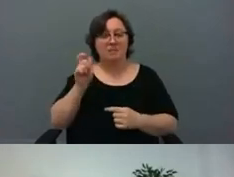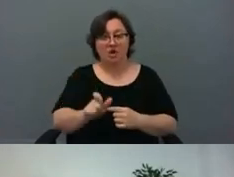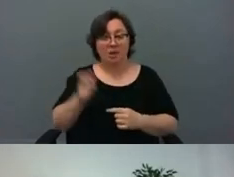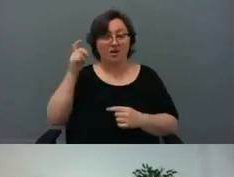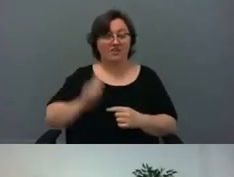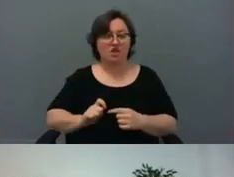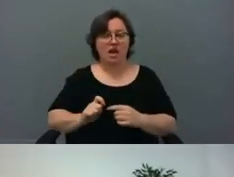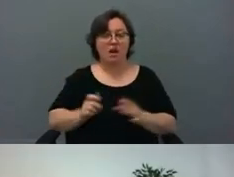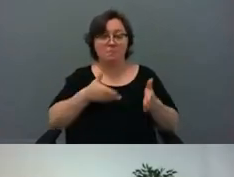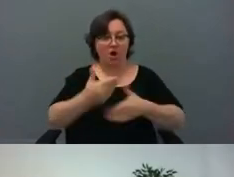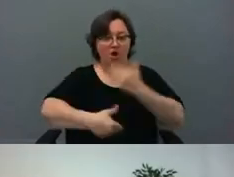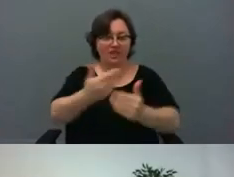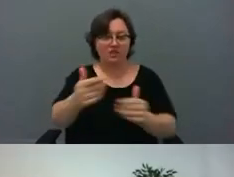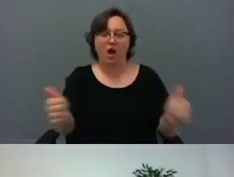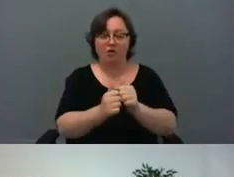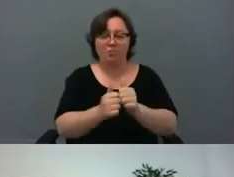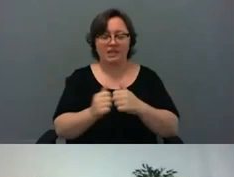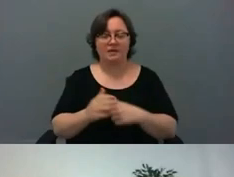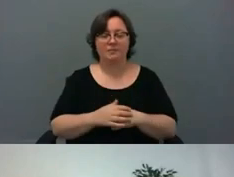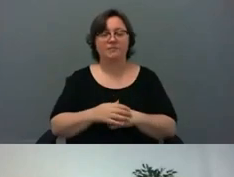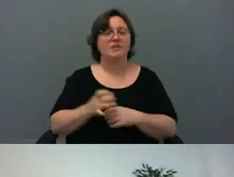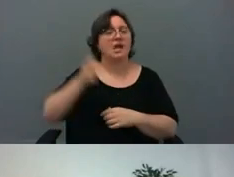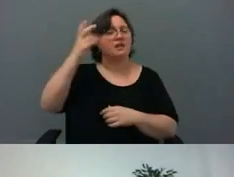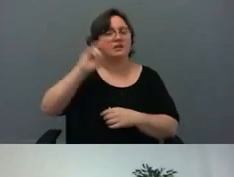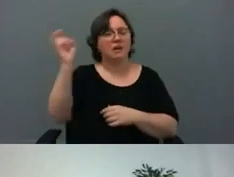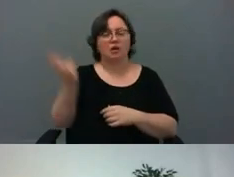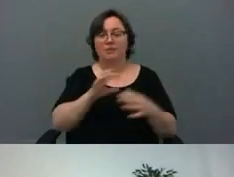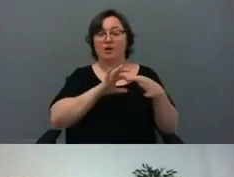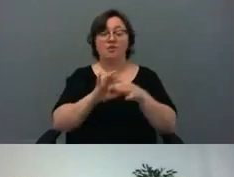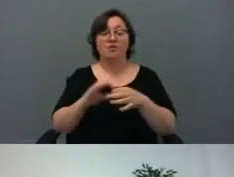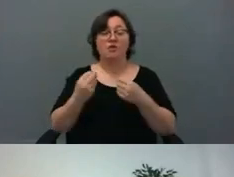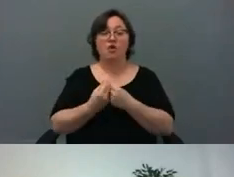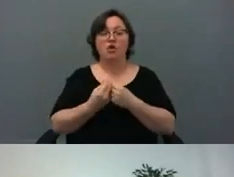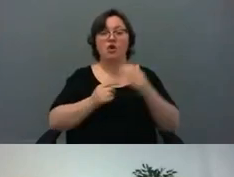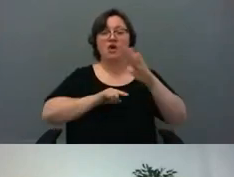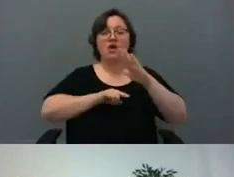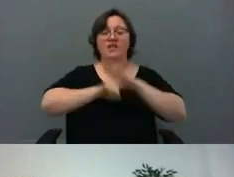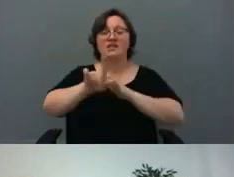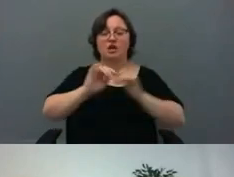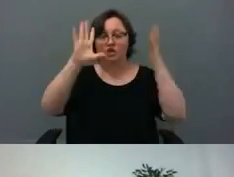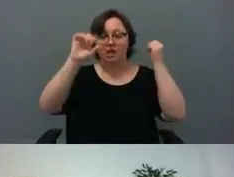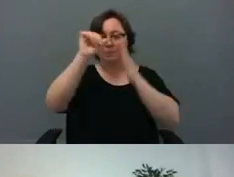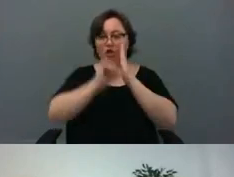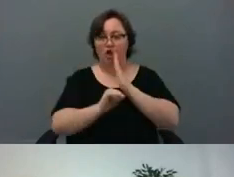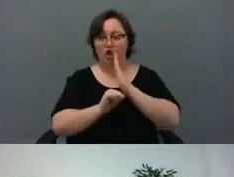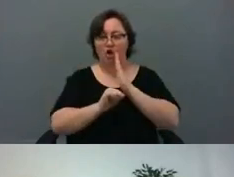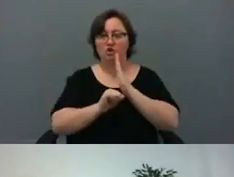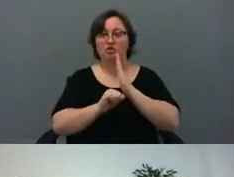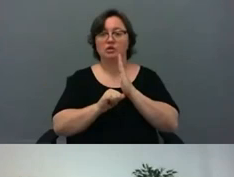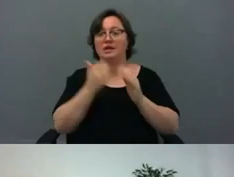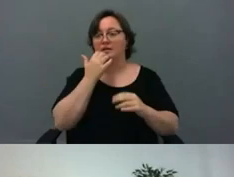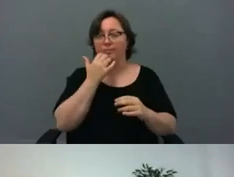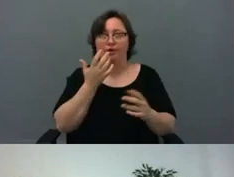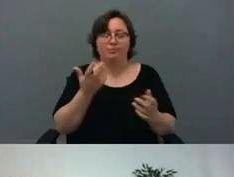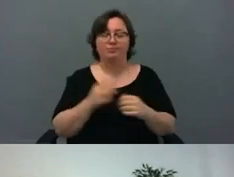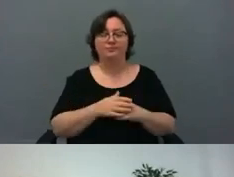proceso. Y luego también hay otras iniciativas, tienen que ver con el desarrollo de protocolos, ¿vale? Protocolos como por